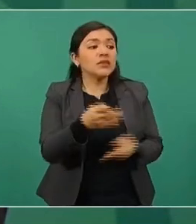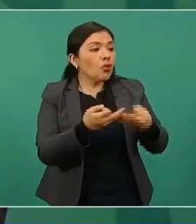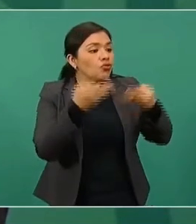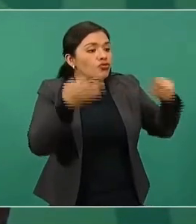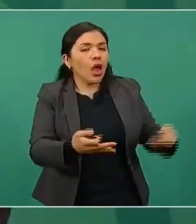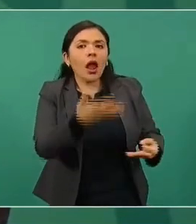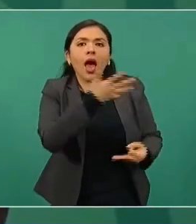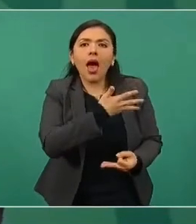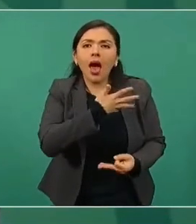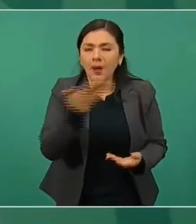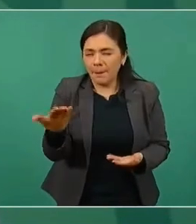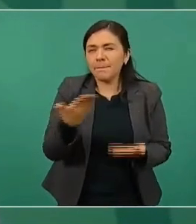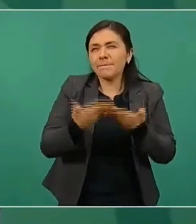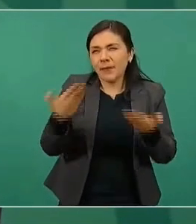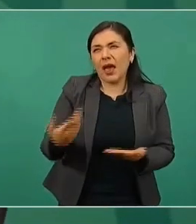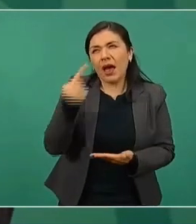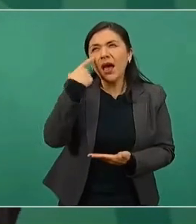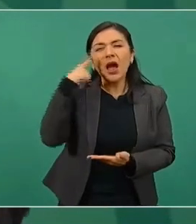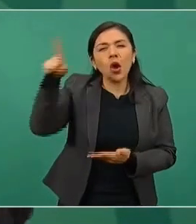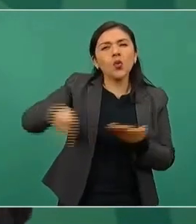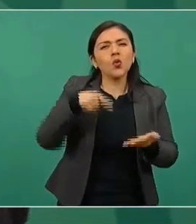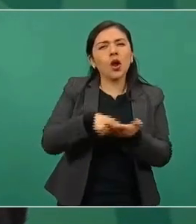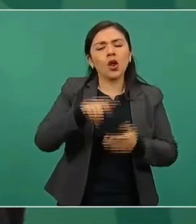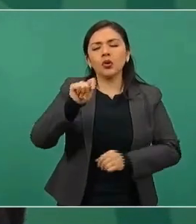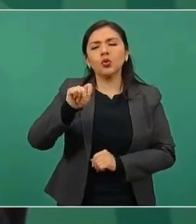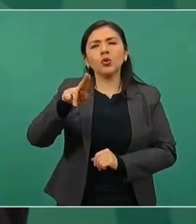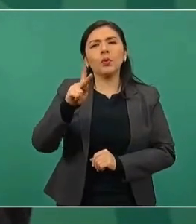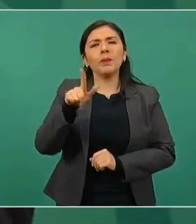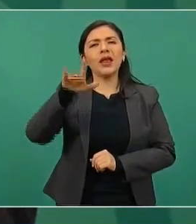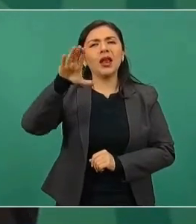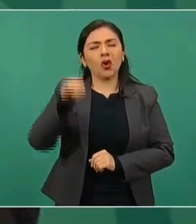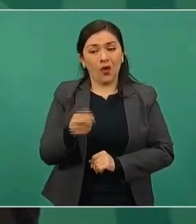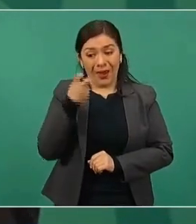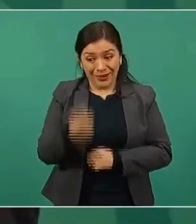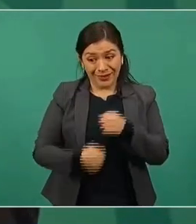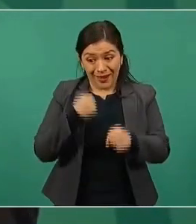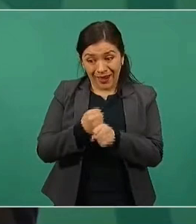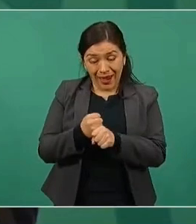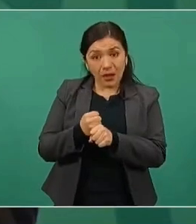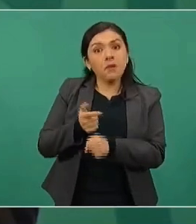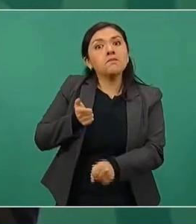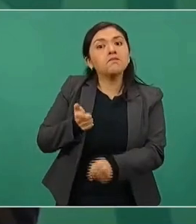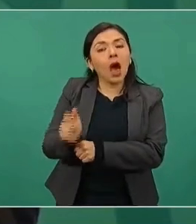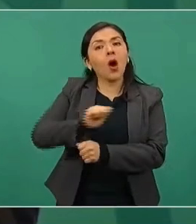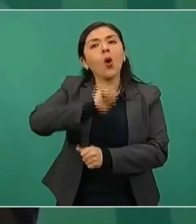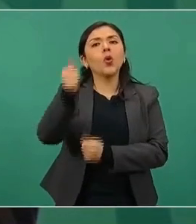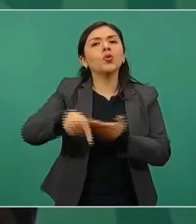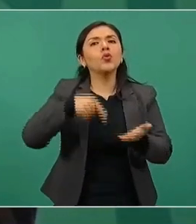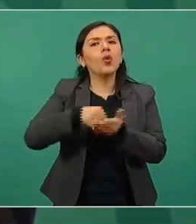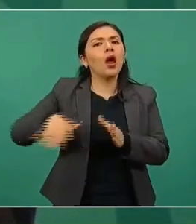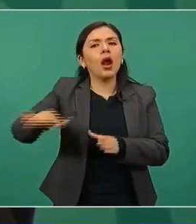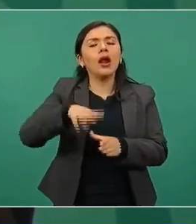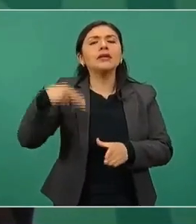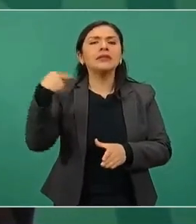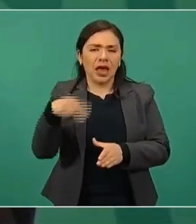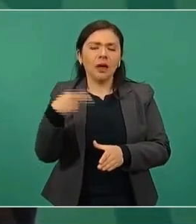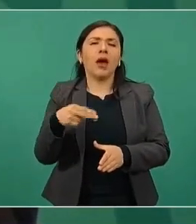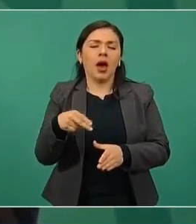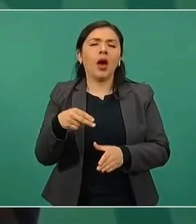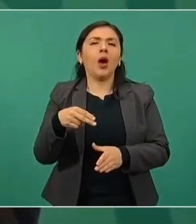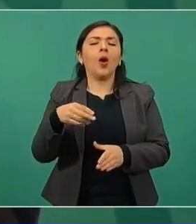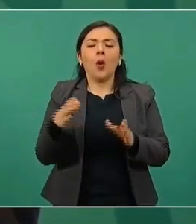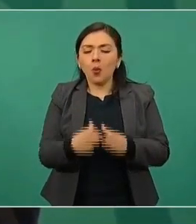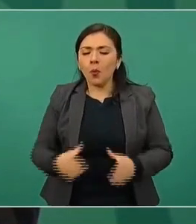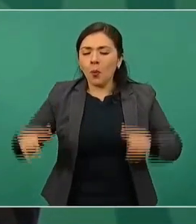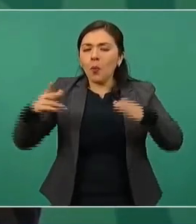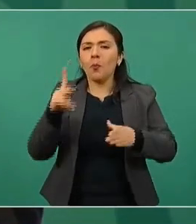ejemplo, ahora mismo en Tupilco, este año, descubrimos un campo que se llama Los Pozos Tupilco, precisamente